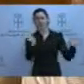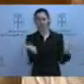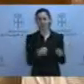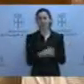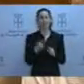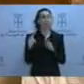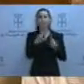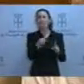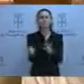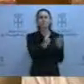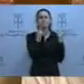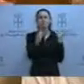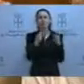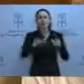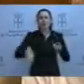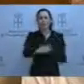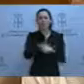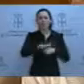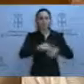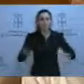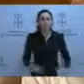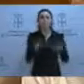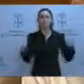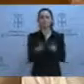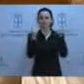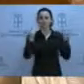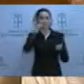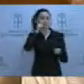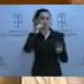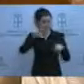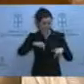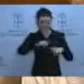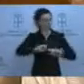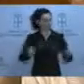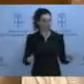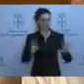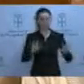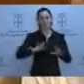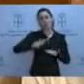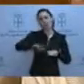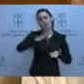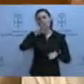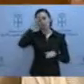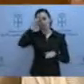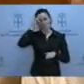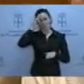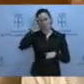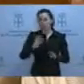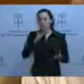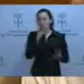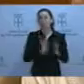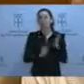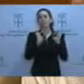objetivo tan necesario de esa comarca de promocionarla turísticamente, evidentemente por aquí no va a ser. El problema es que tampoco veo yo un plan específico de turismo que tiene